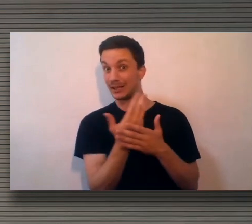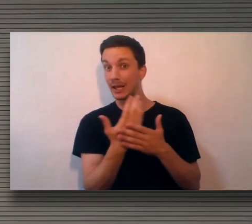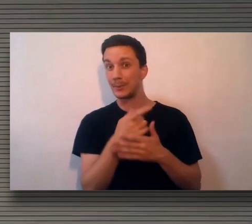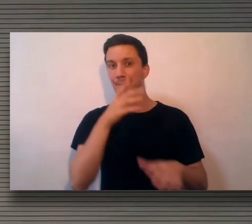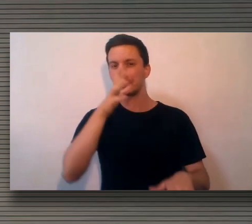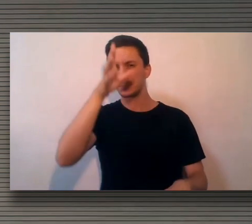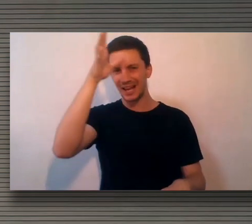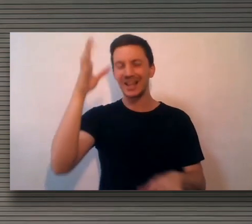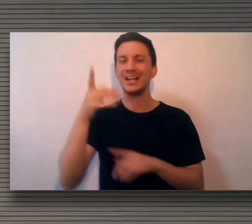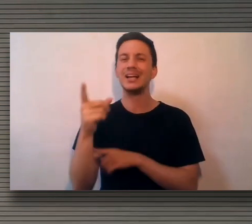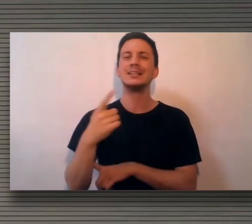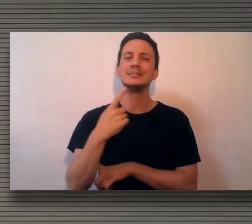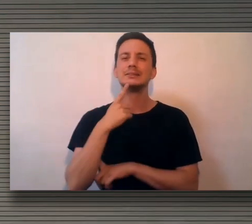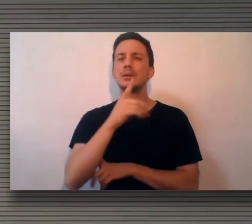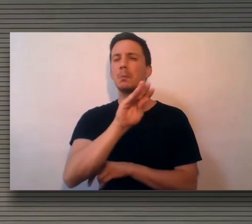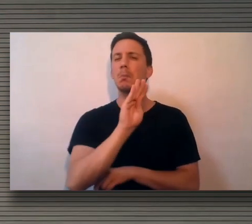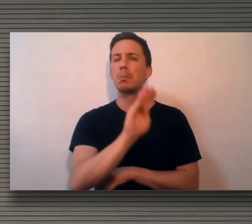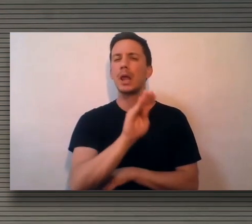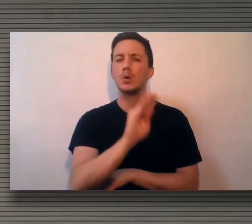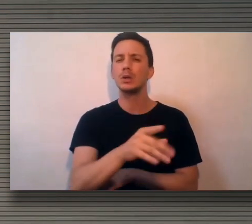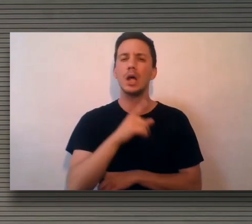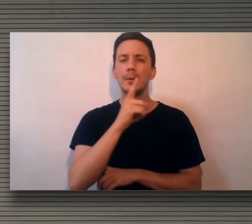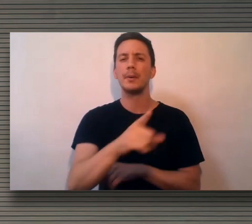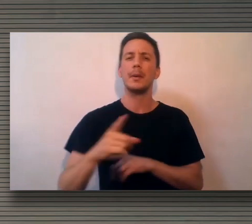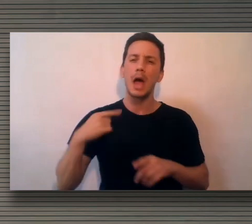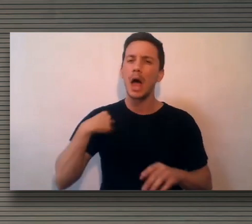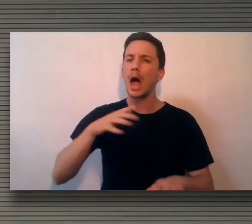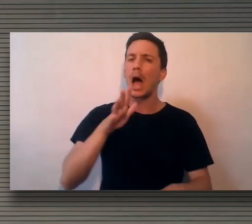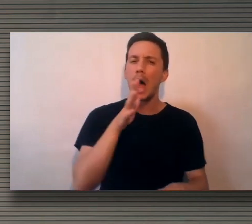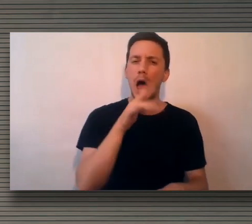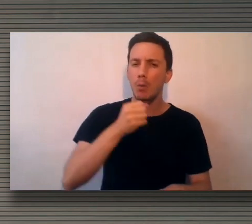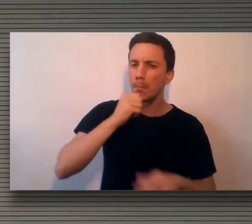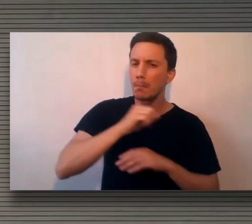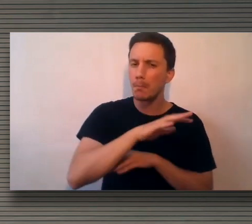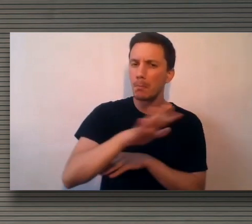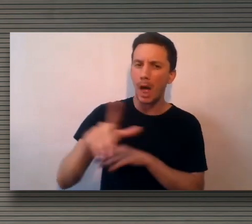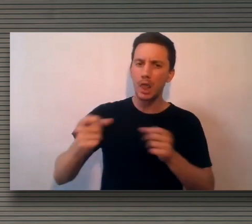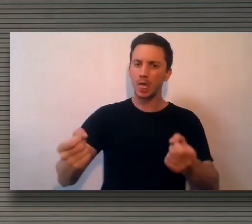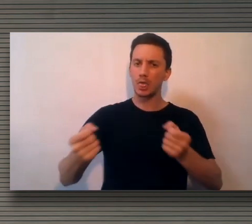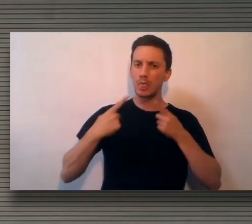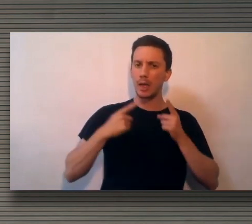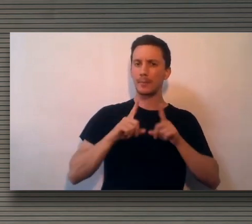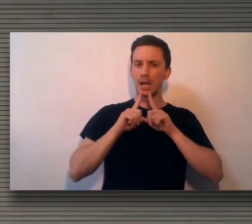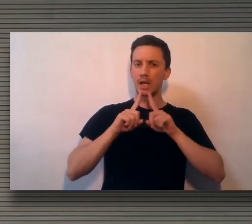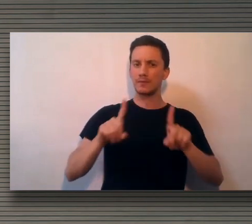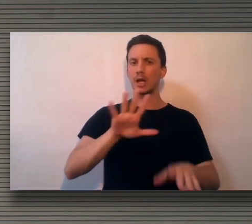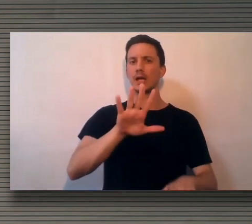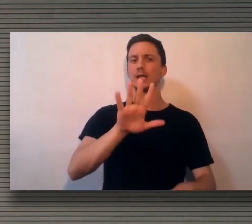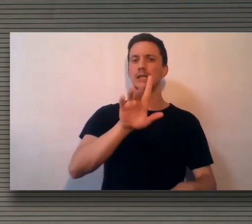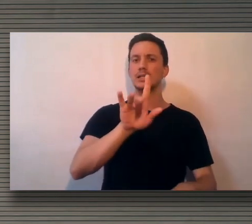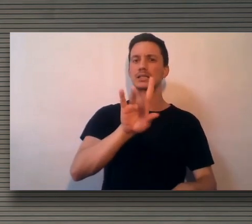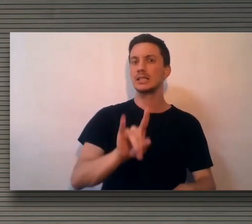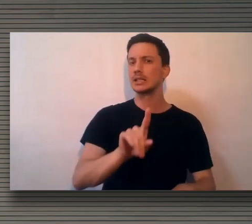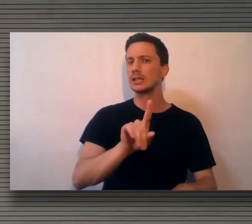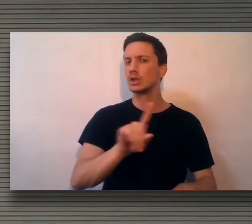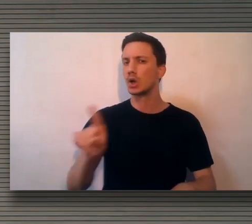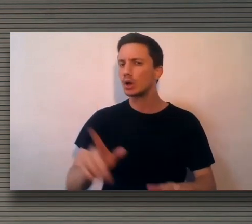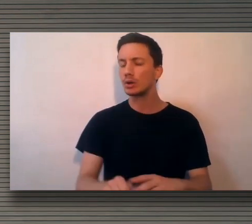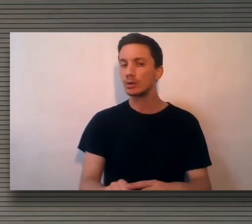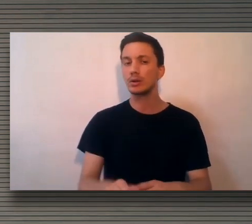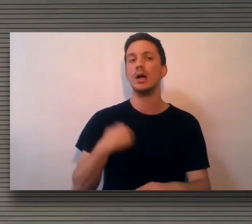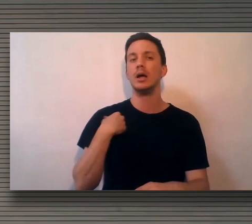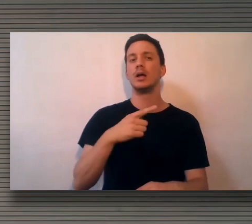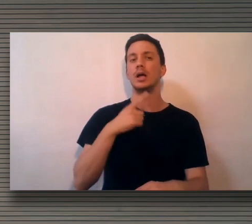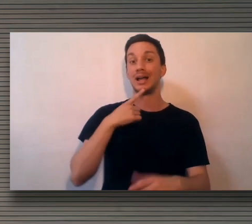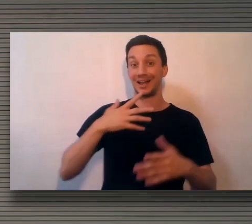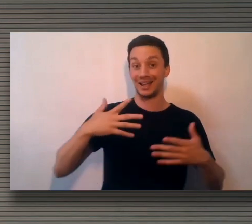pregunta que es si hay beneficios del agua del mar para las pieles atópicas. Mm. En realidad no. Esto me